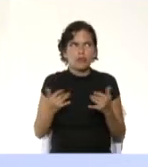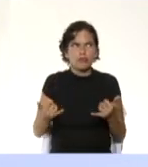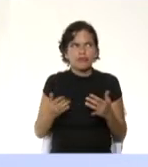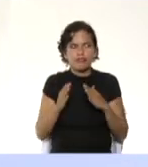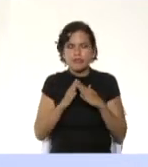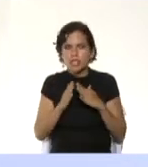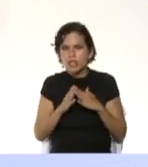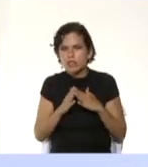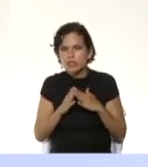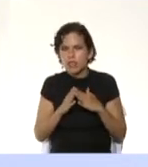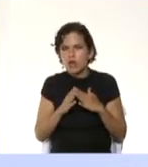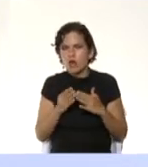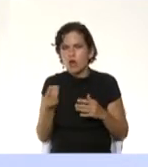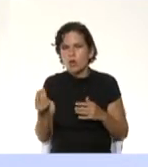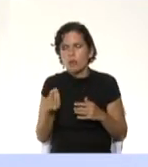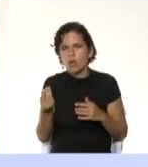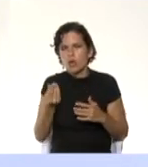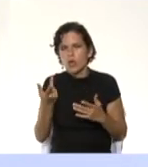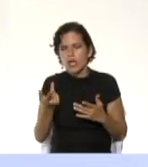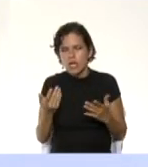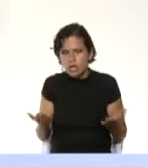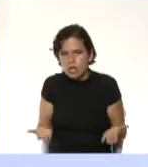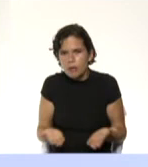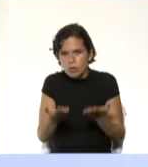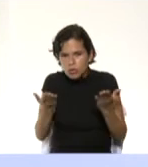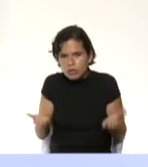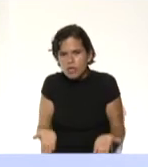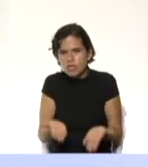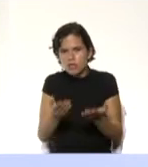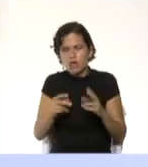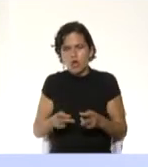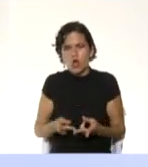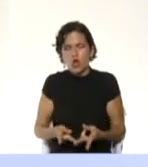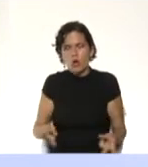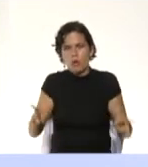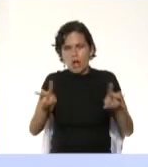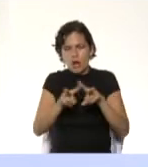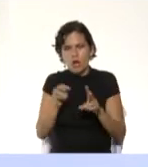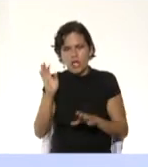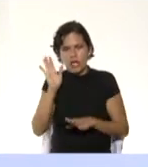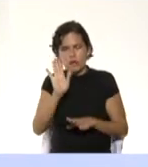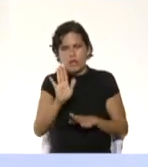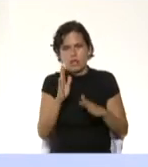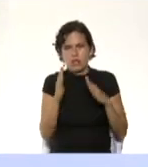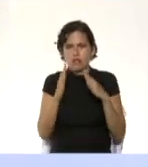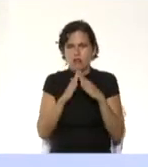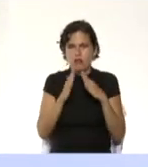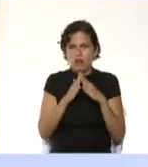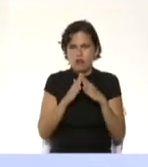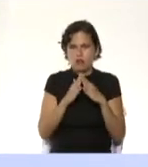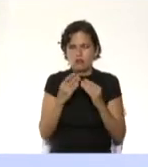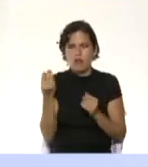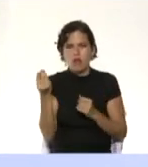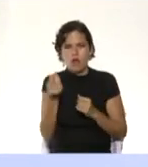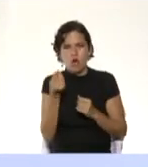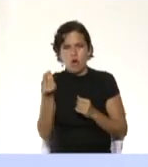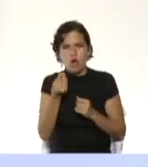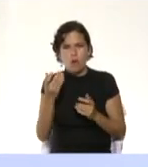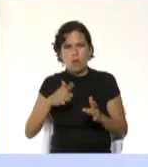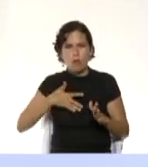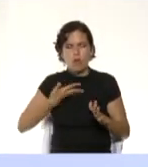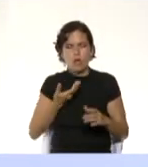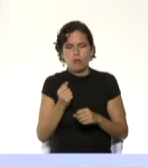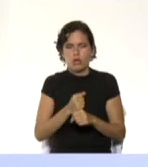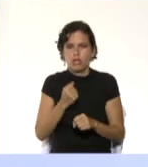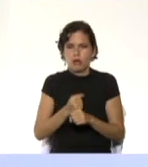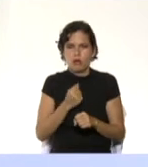tenemos, como lo es la motivación, los valores que vienen de casa. ¿Cómo podemos trabajarlo? Bueno,